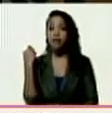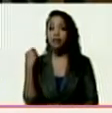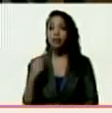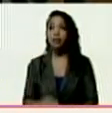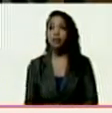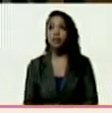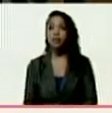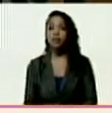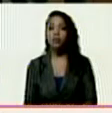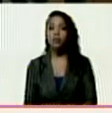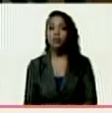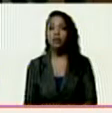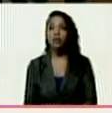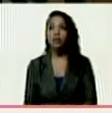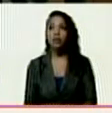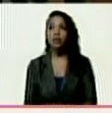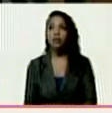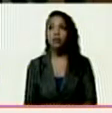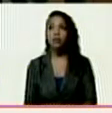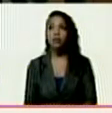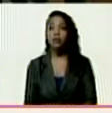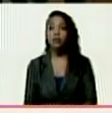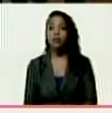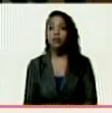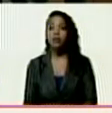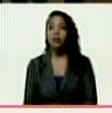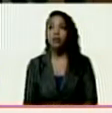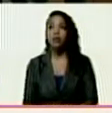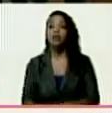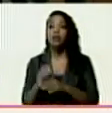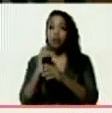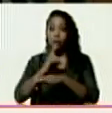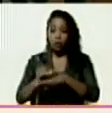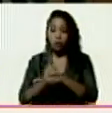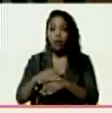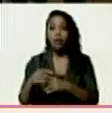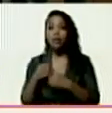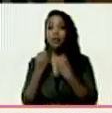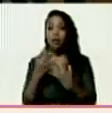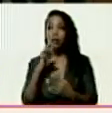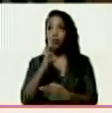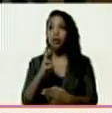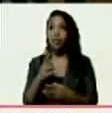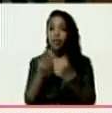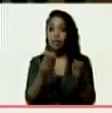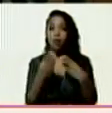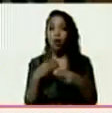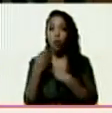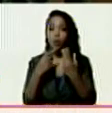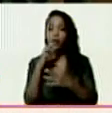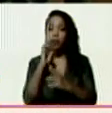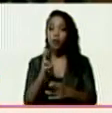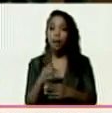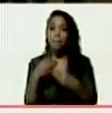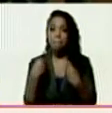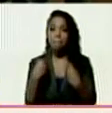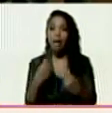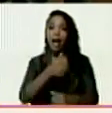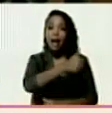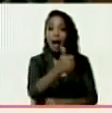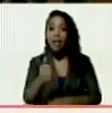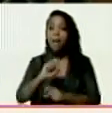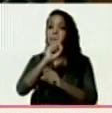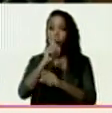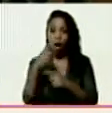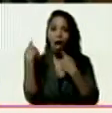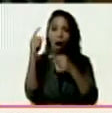El día de ayer, disculpa que yo puedo apoyarme con el material para darte respuesta. Pues si no me puedo apoyar con el material, entonces ¿cómo te doy respuesta? Para cada